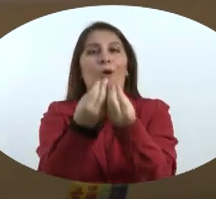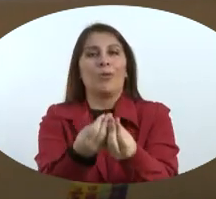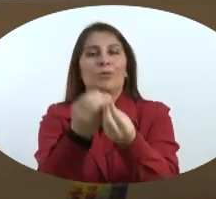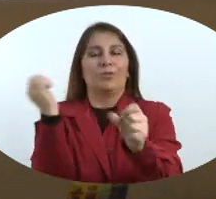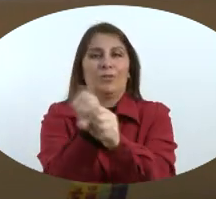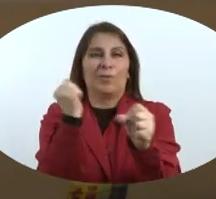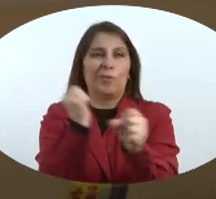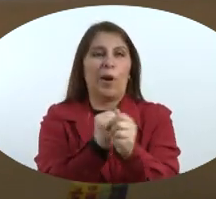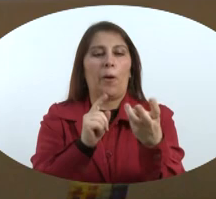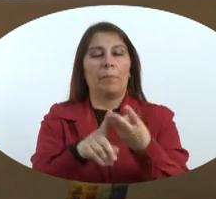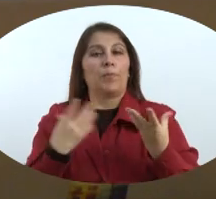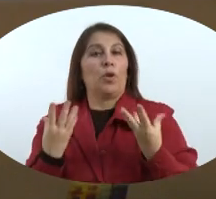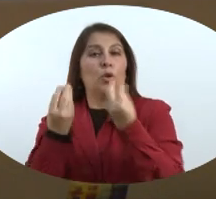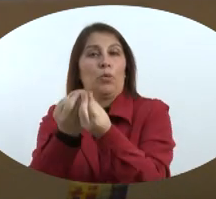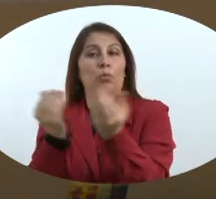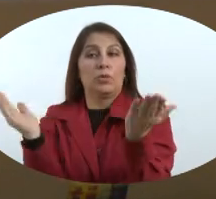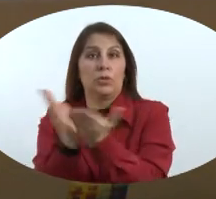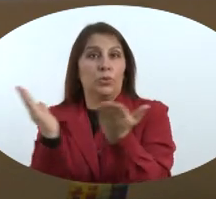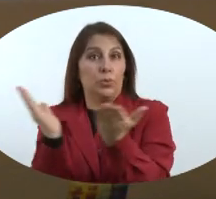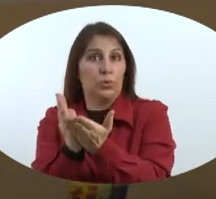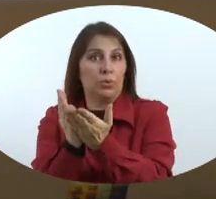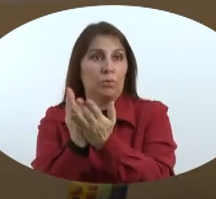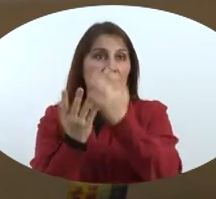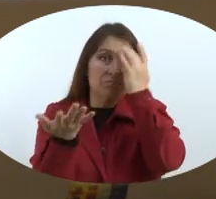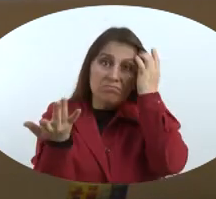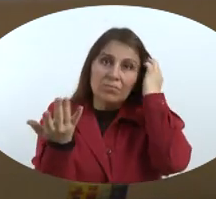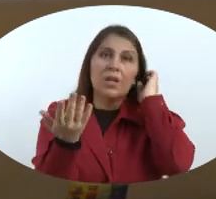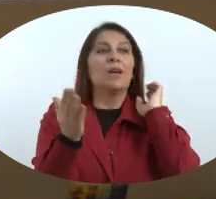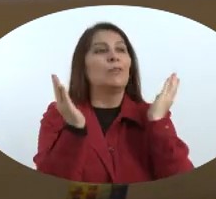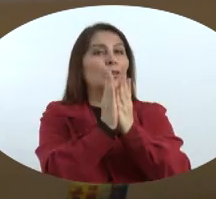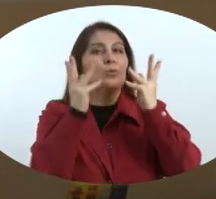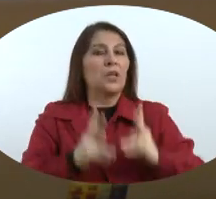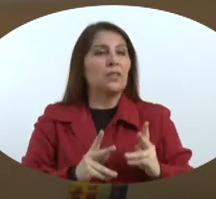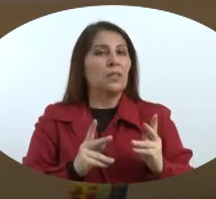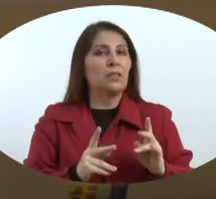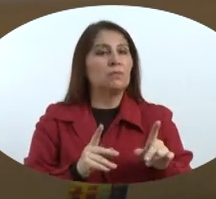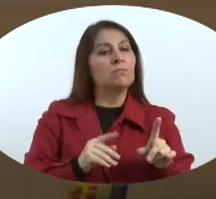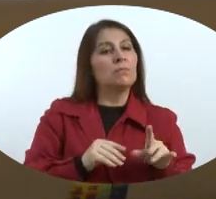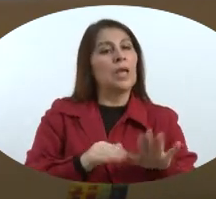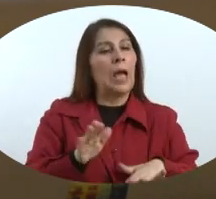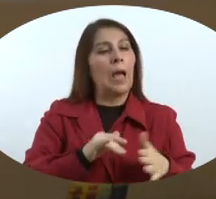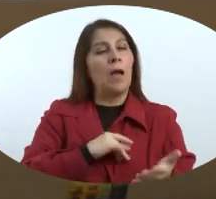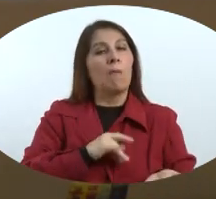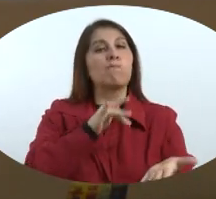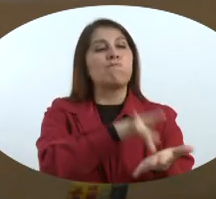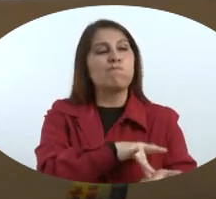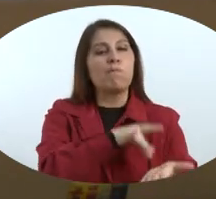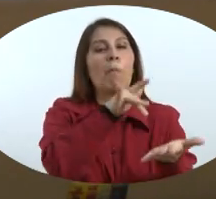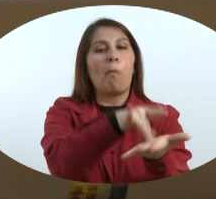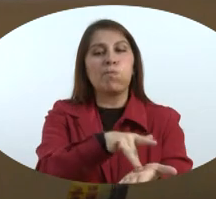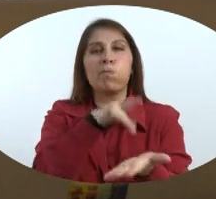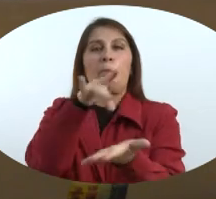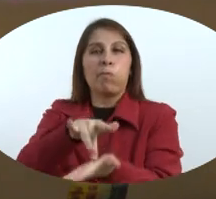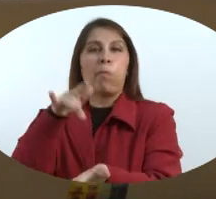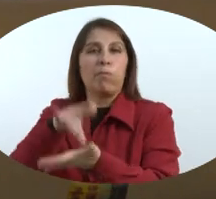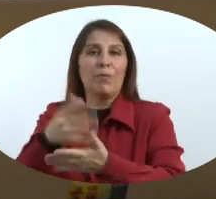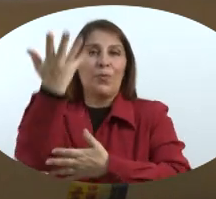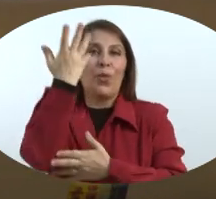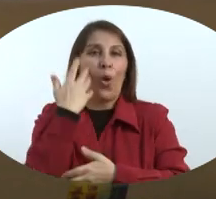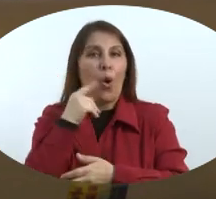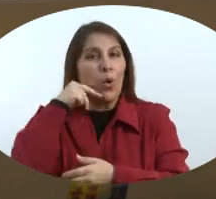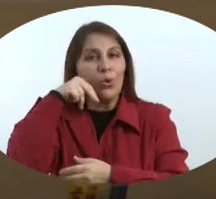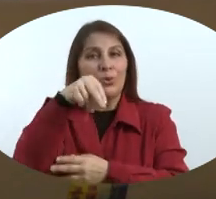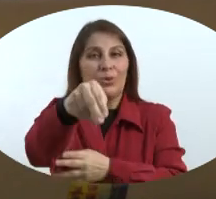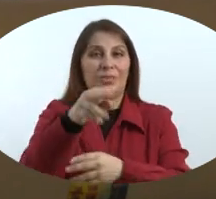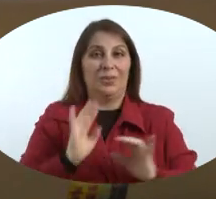de los grupos de los grupos de estudios en los cuales pues el estudiantado normalmente le apuesta el día a día y pues que nosotros